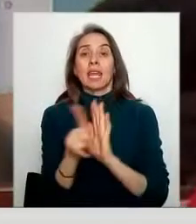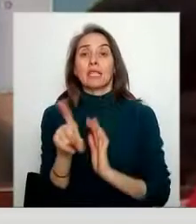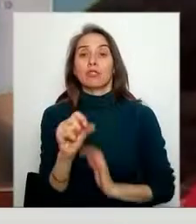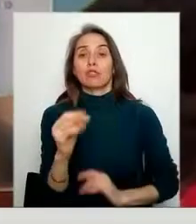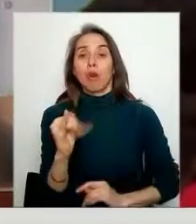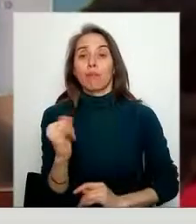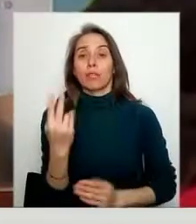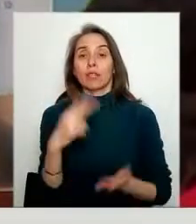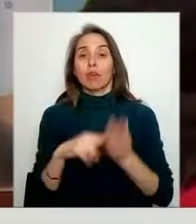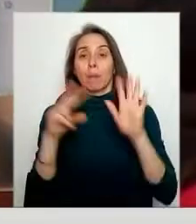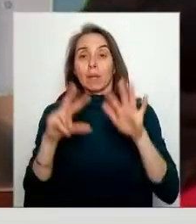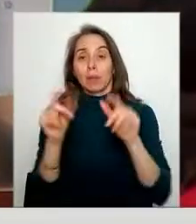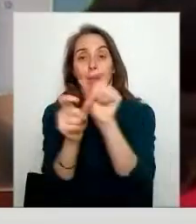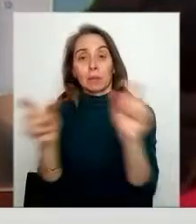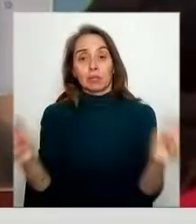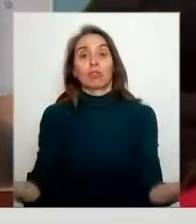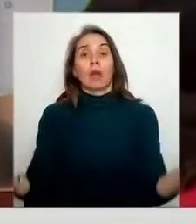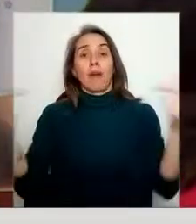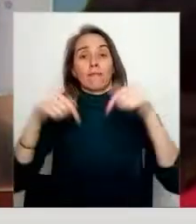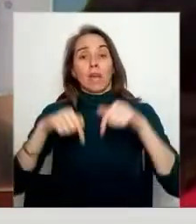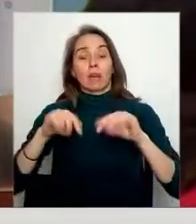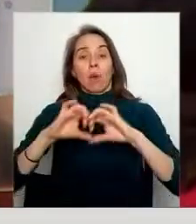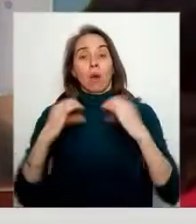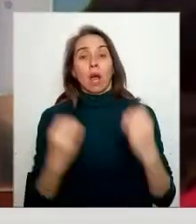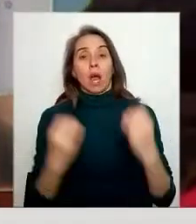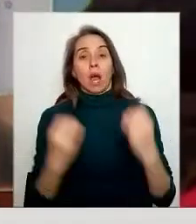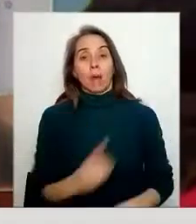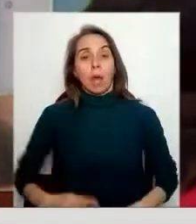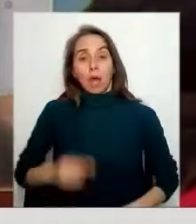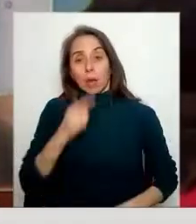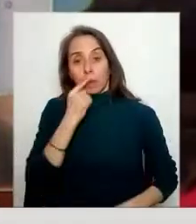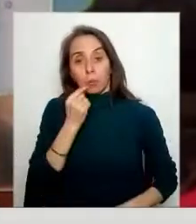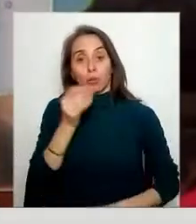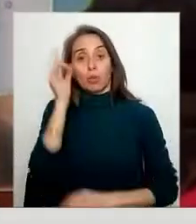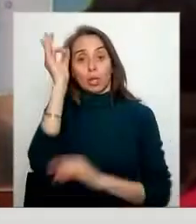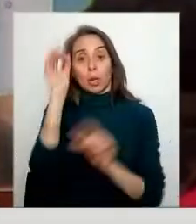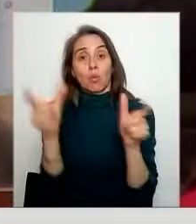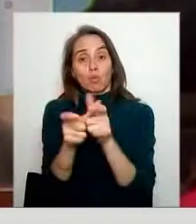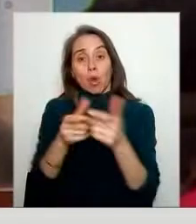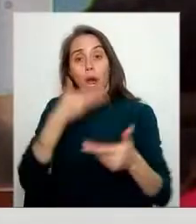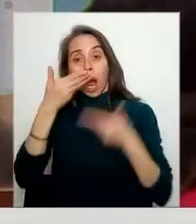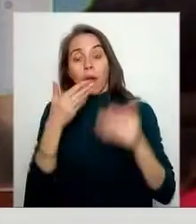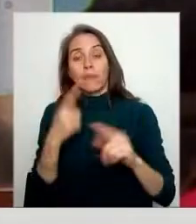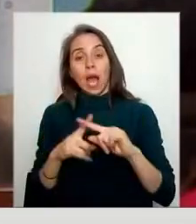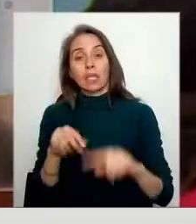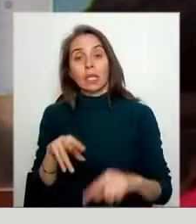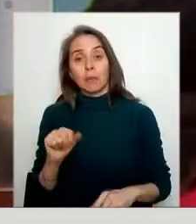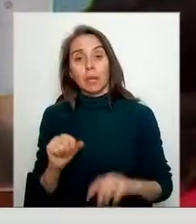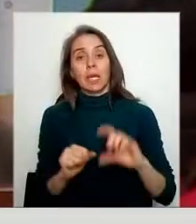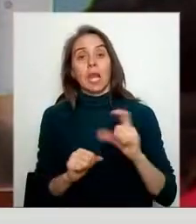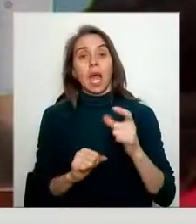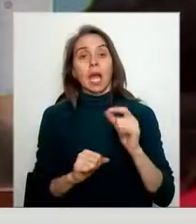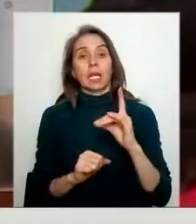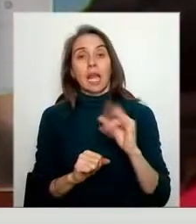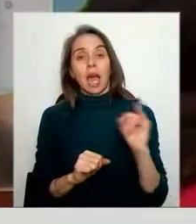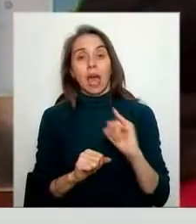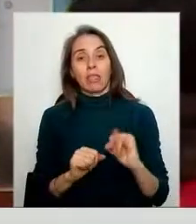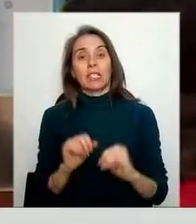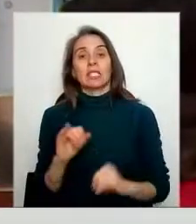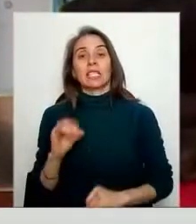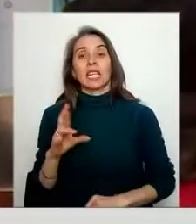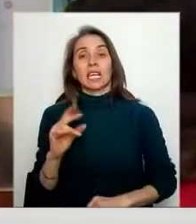vinieron acá la cámara de diputadas diputados a exponer en especial para jimena para graves para ingrid que hagan